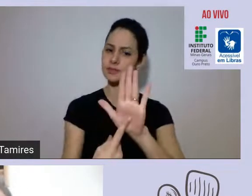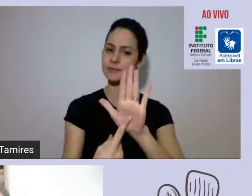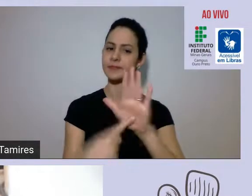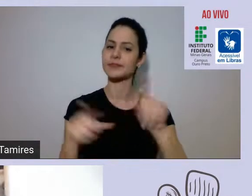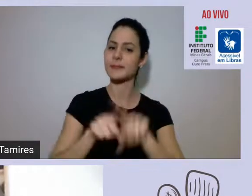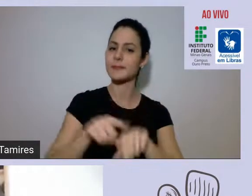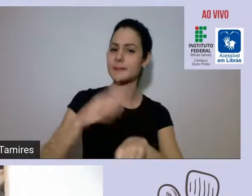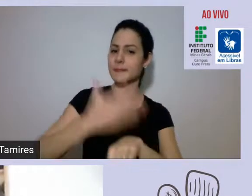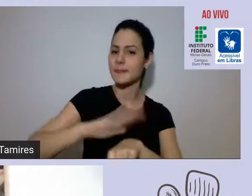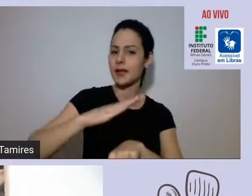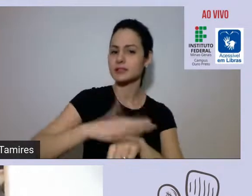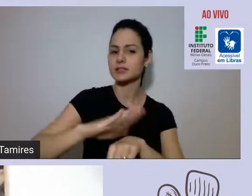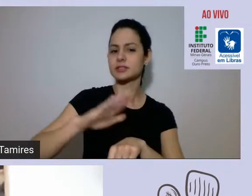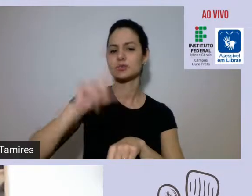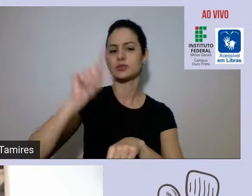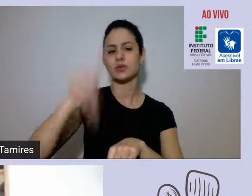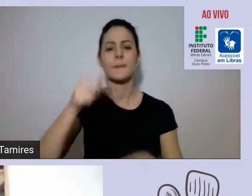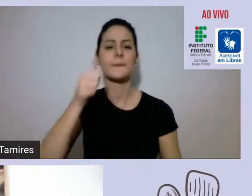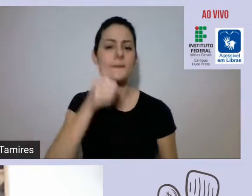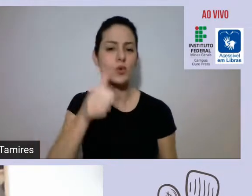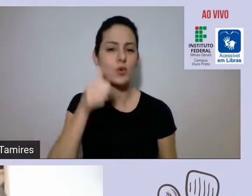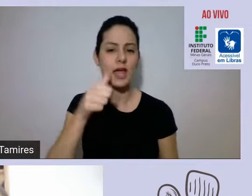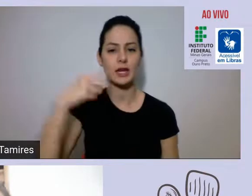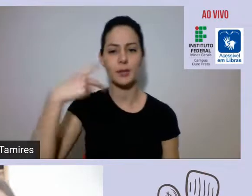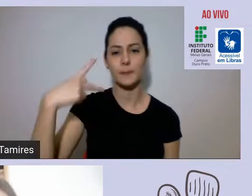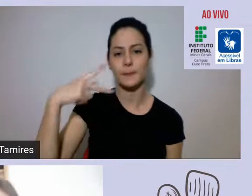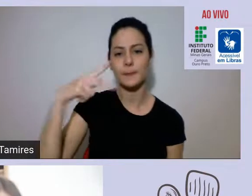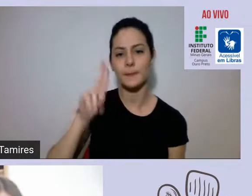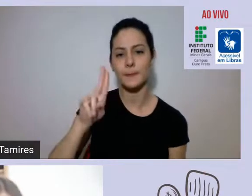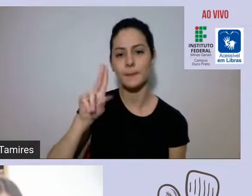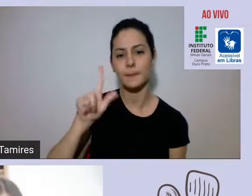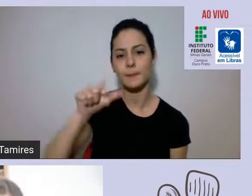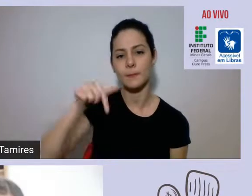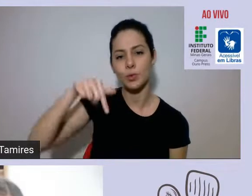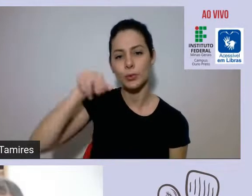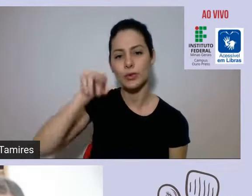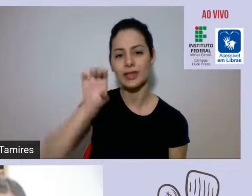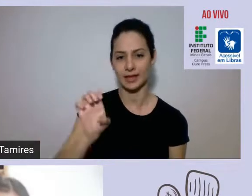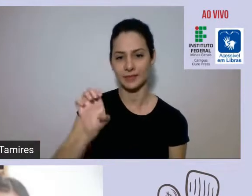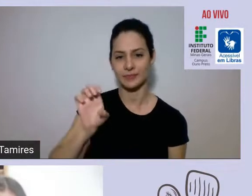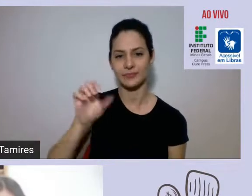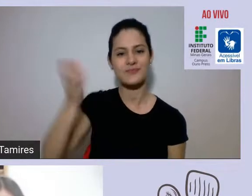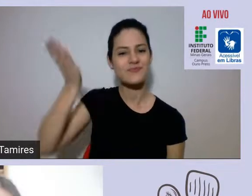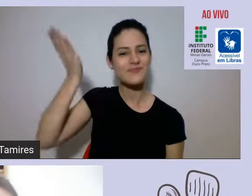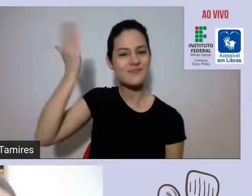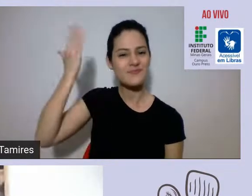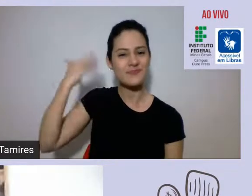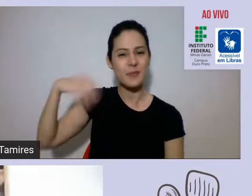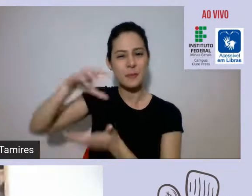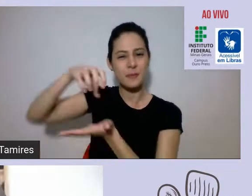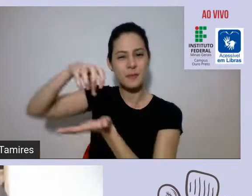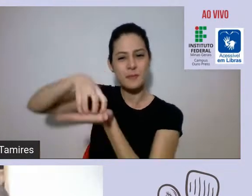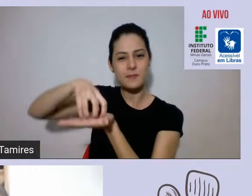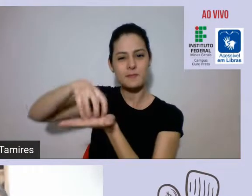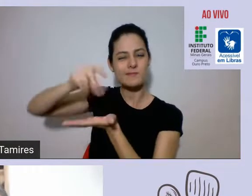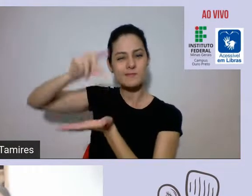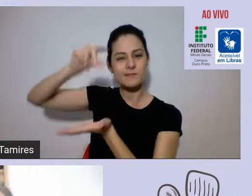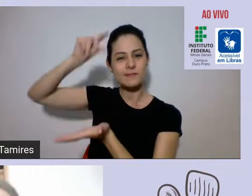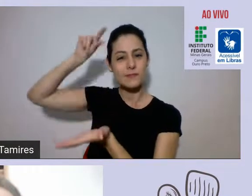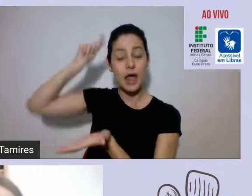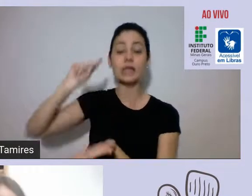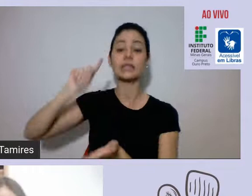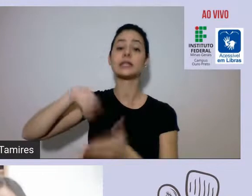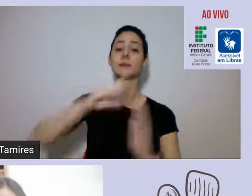prácticas, qué es lo que ocurre con las mujeres pulqueras durante la colonia. Y